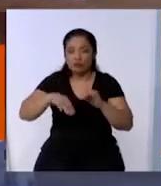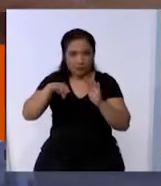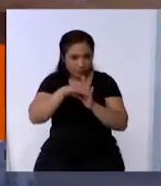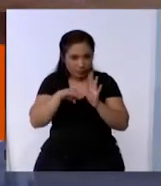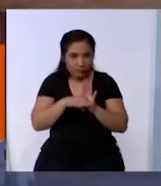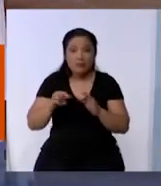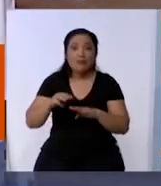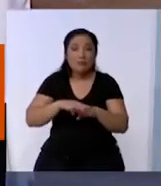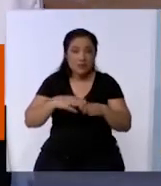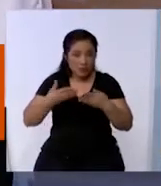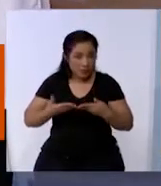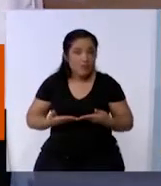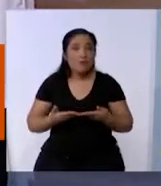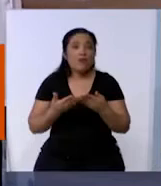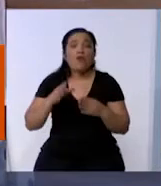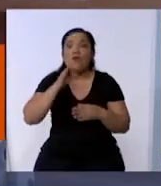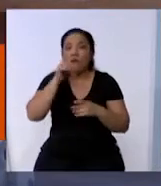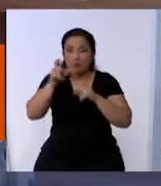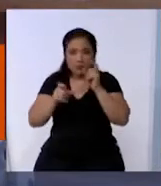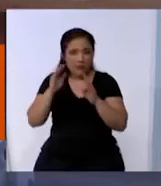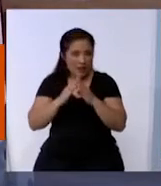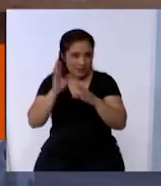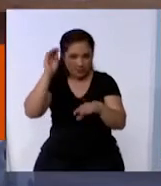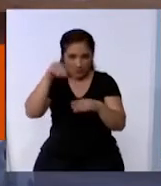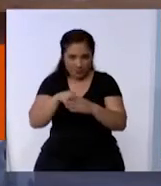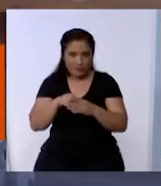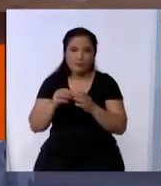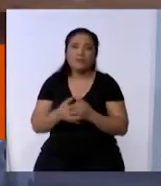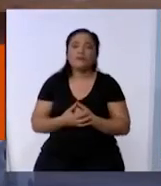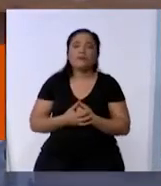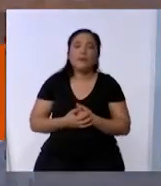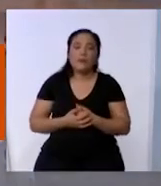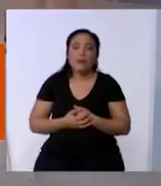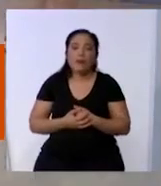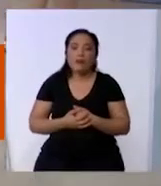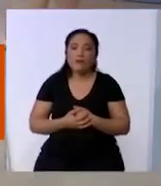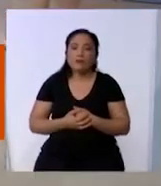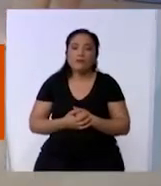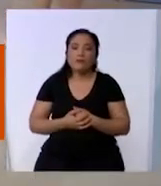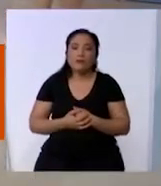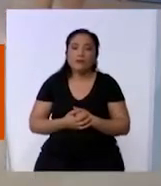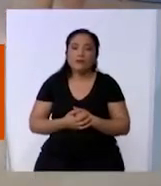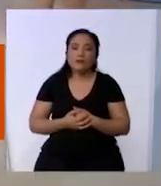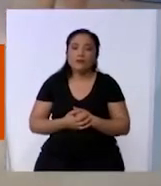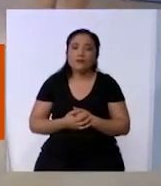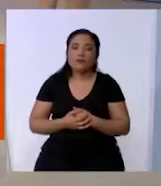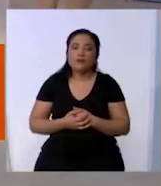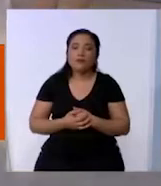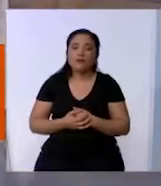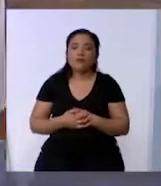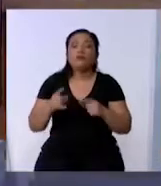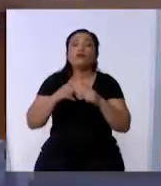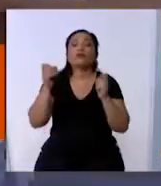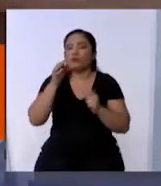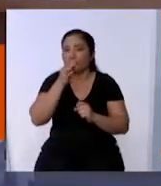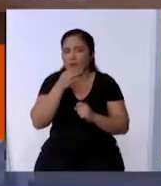proponen los colegas del MEC que vas a hacer en casa a partir de estos ejemplos. Muy bien, genial, profe. Otro ejemplo, se desea